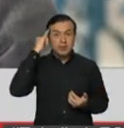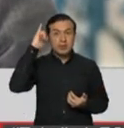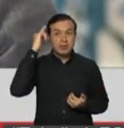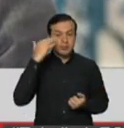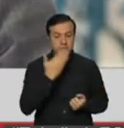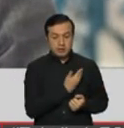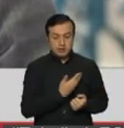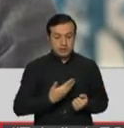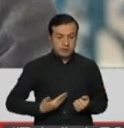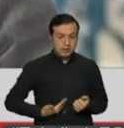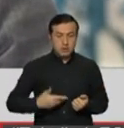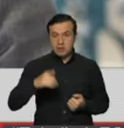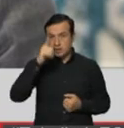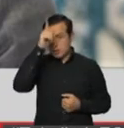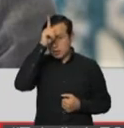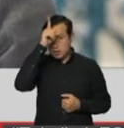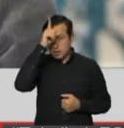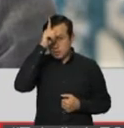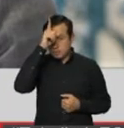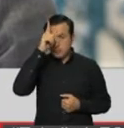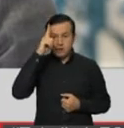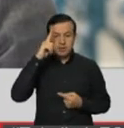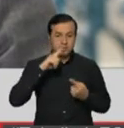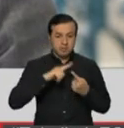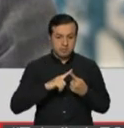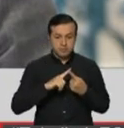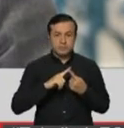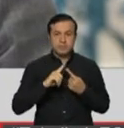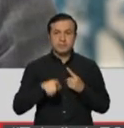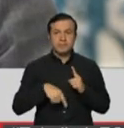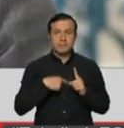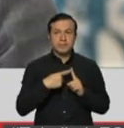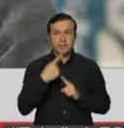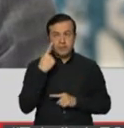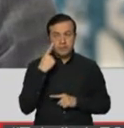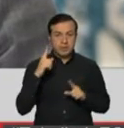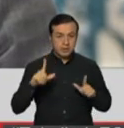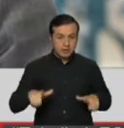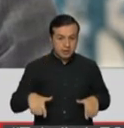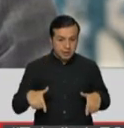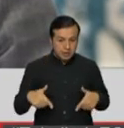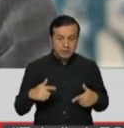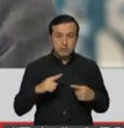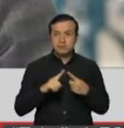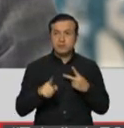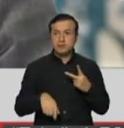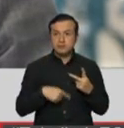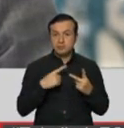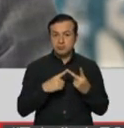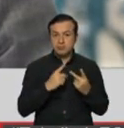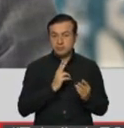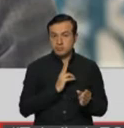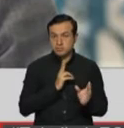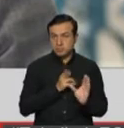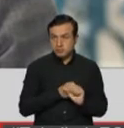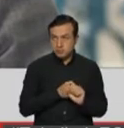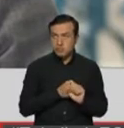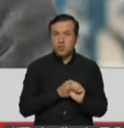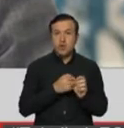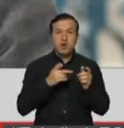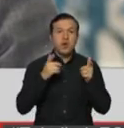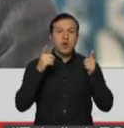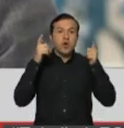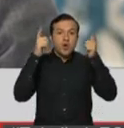presidente alemán, Steinmeier, al que se sumó el presidente Lenín Moreno, usted ha dicho bien, también participan ahí el rey de